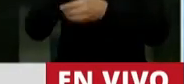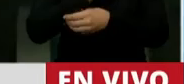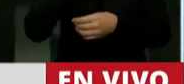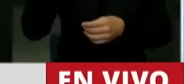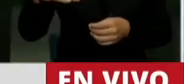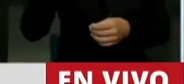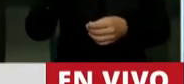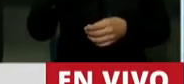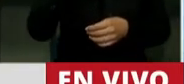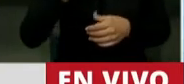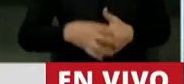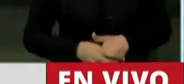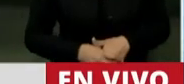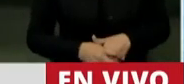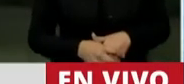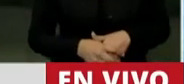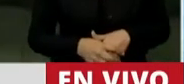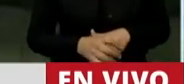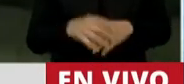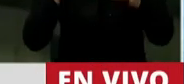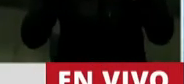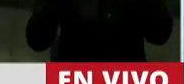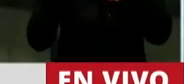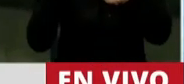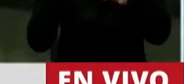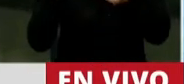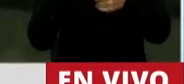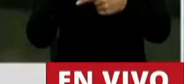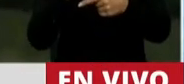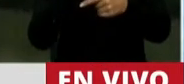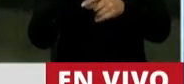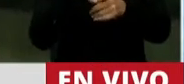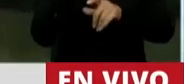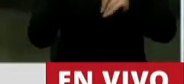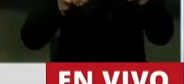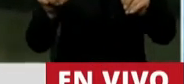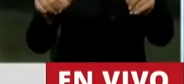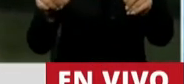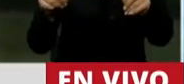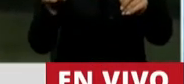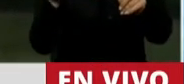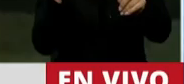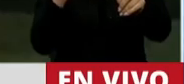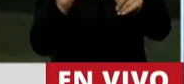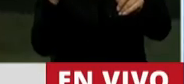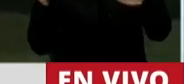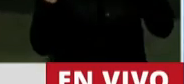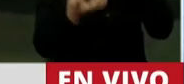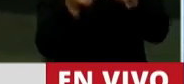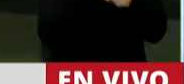Internacional. Inclusive un modelo de especulación financiera entera que destruyó el trabajo